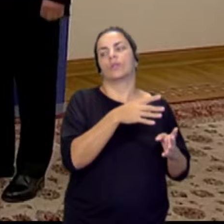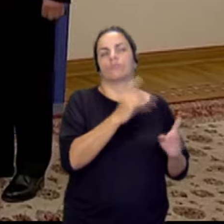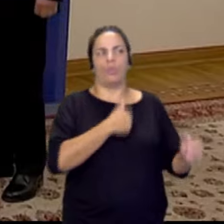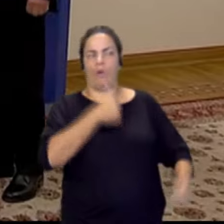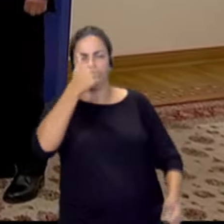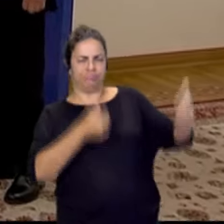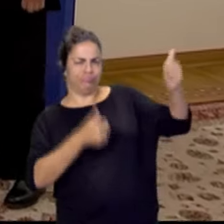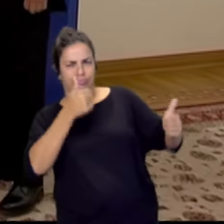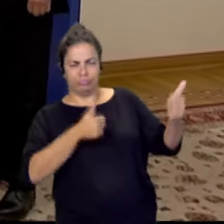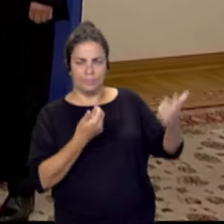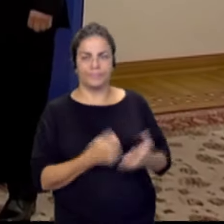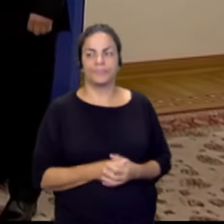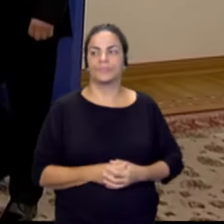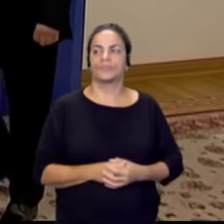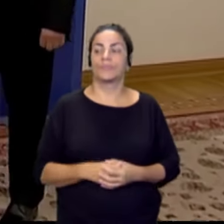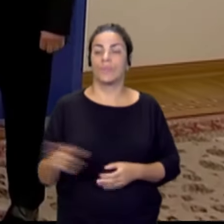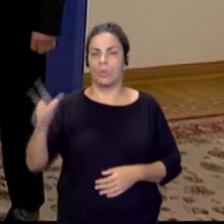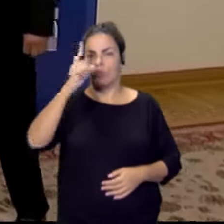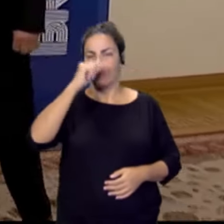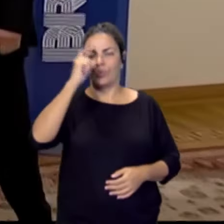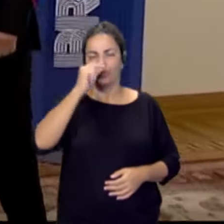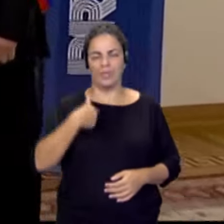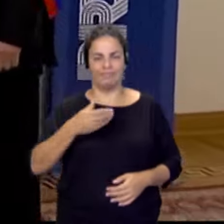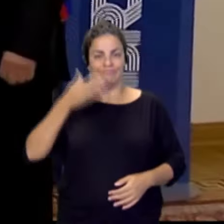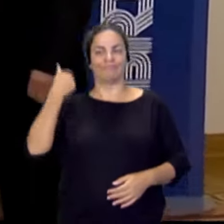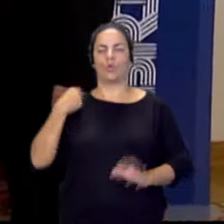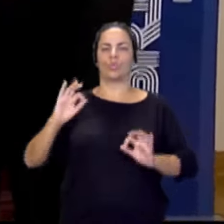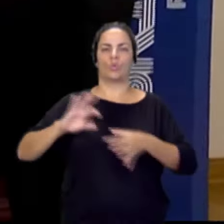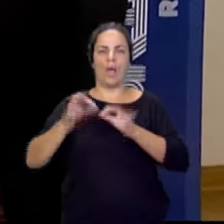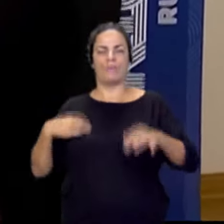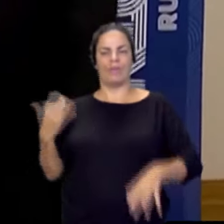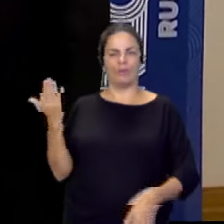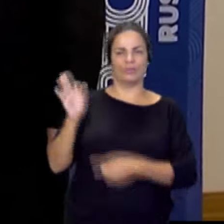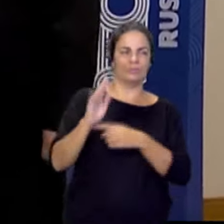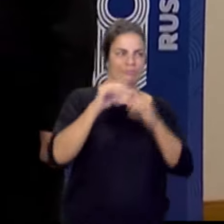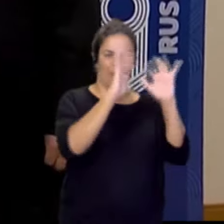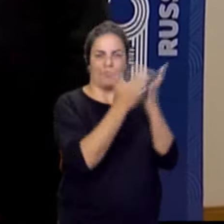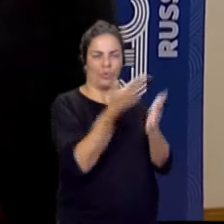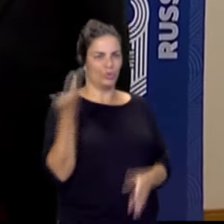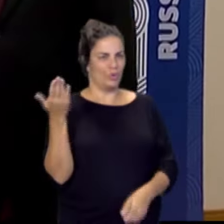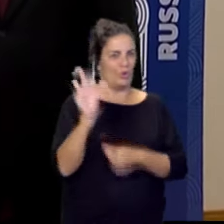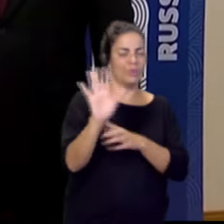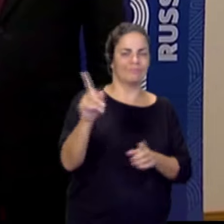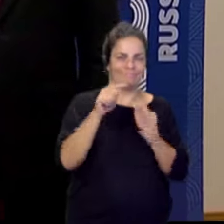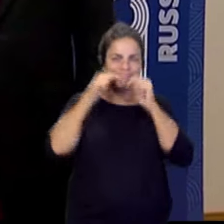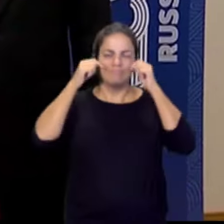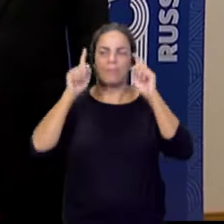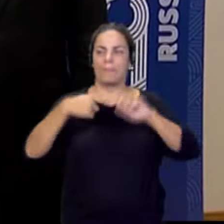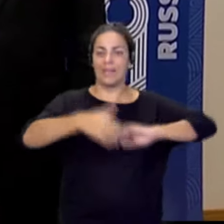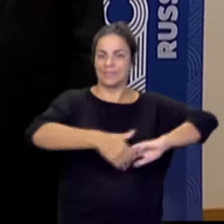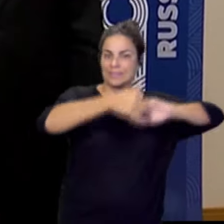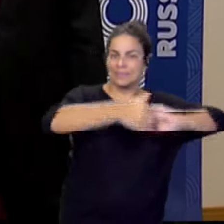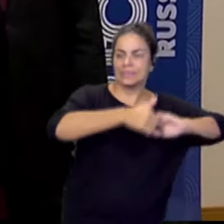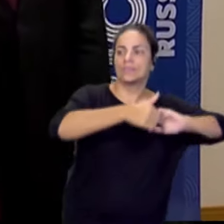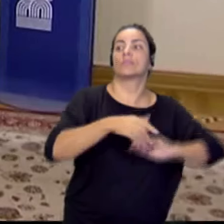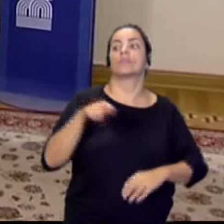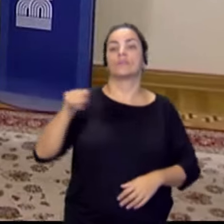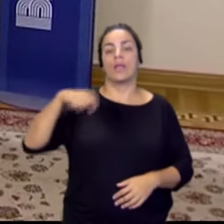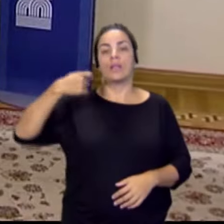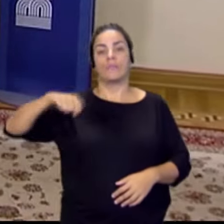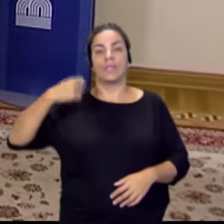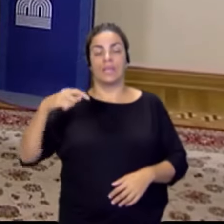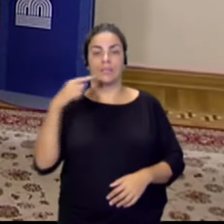Putin saca pecho y presume de amigos ante el resto del mundo. Con una sonrisa y un apretón de manos, el